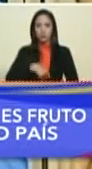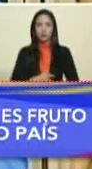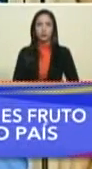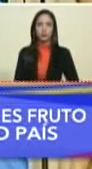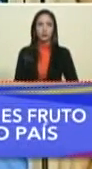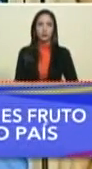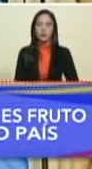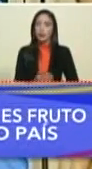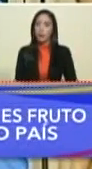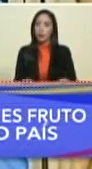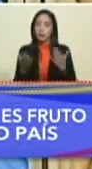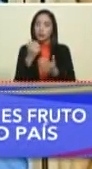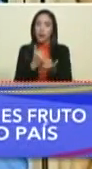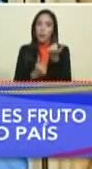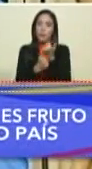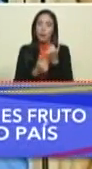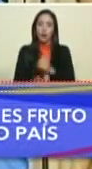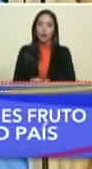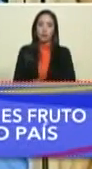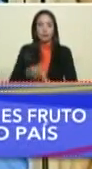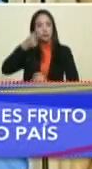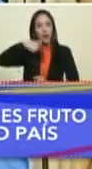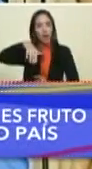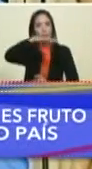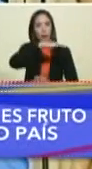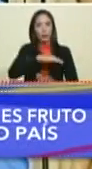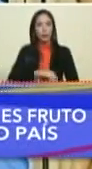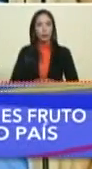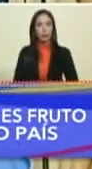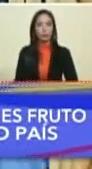para tender nuestra mano a nuestros compatriotas,